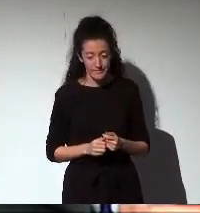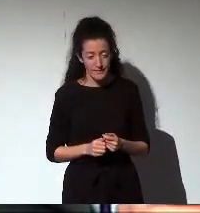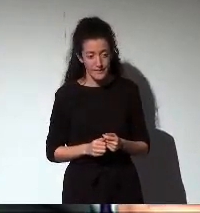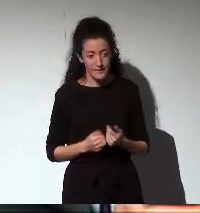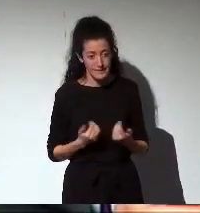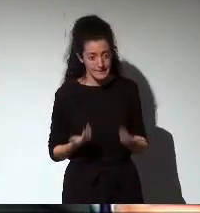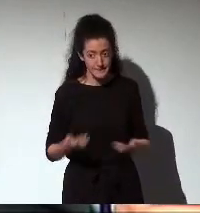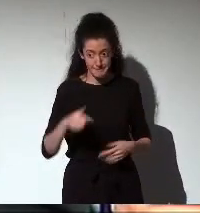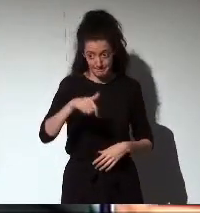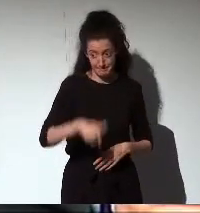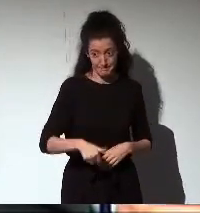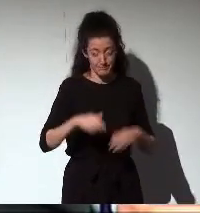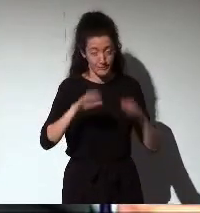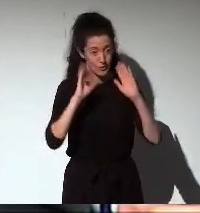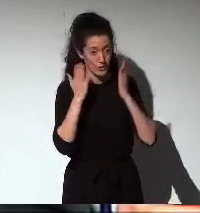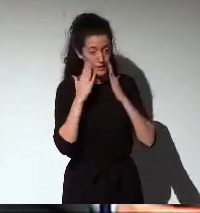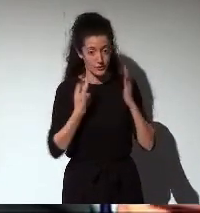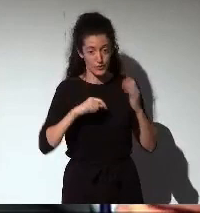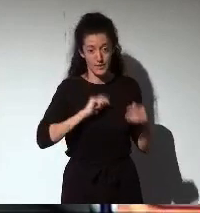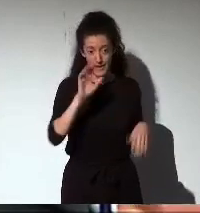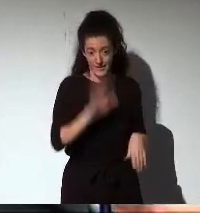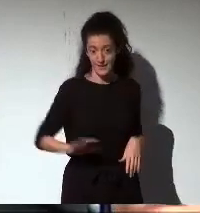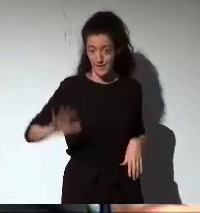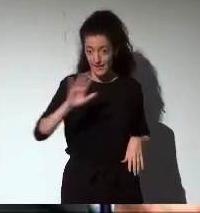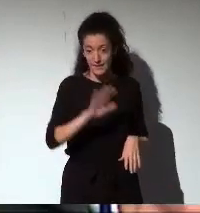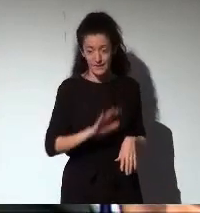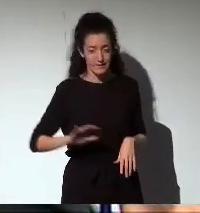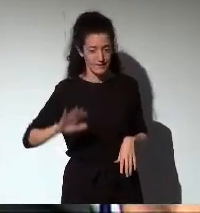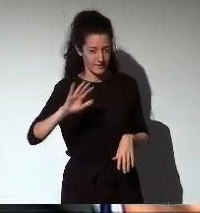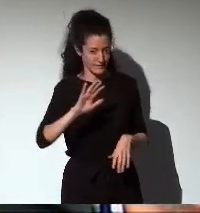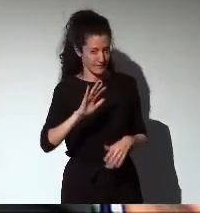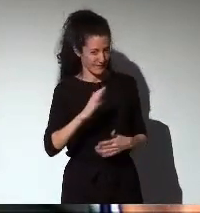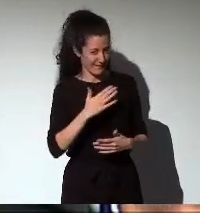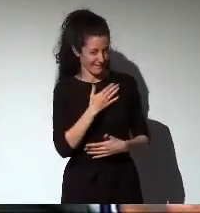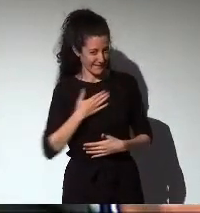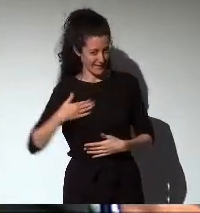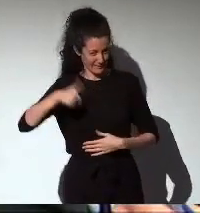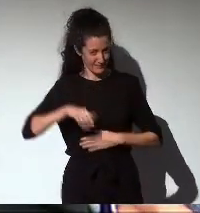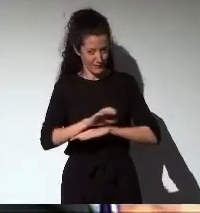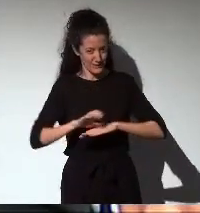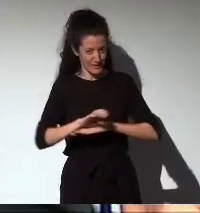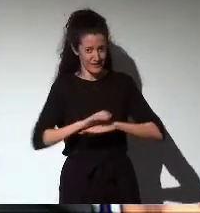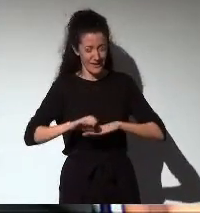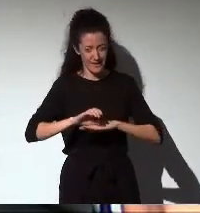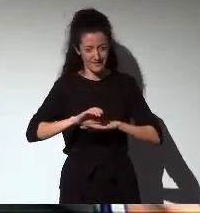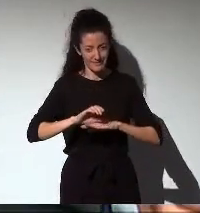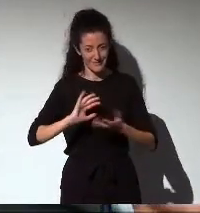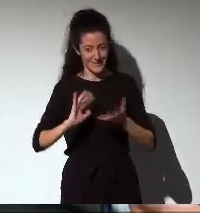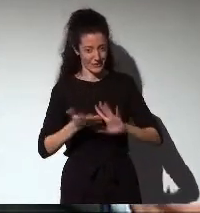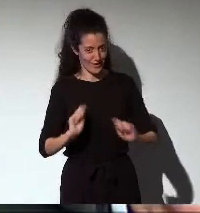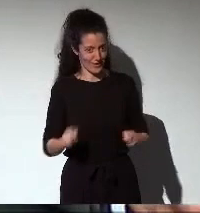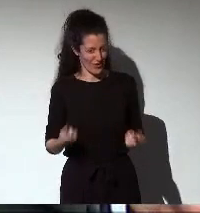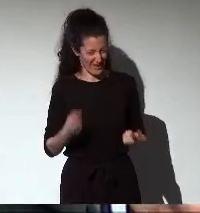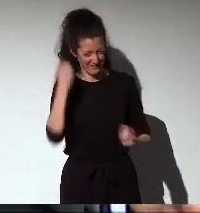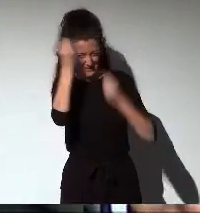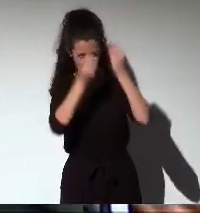este Congreso Estatal, y esta es la reflexión que nosotros queríamos hacer desde la Consejería de Transición Ecológica, que el año que viene tiene